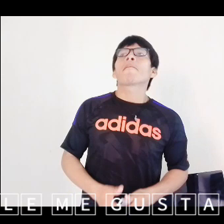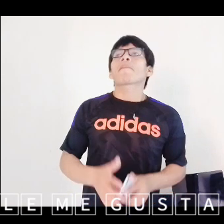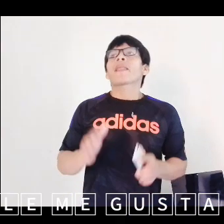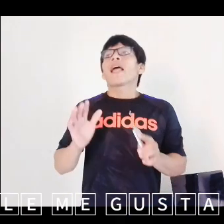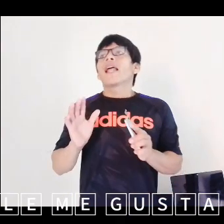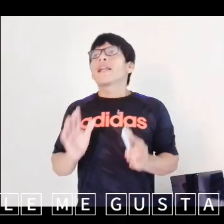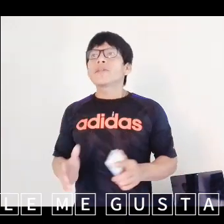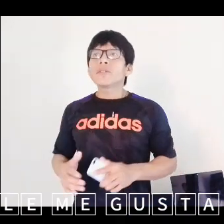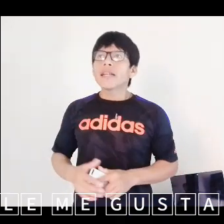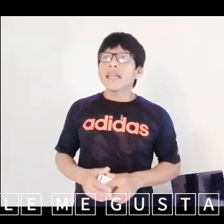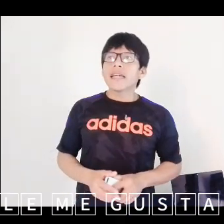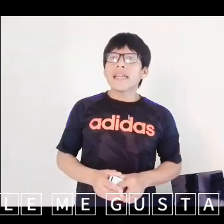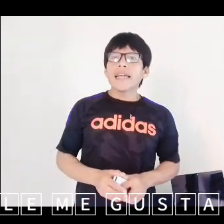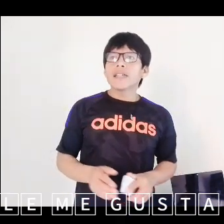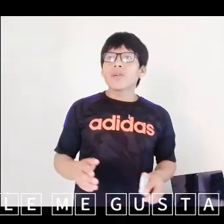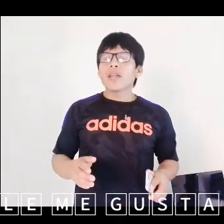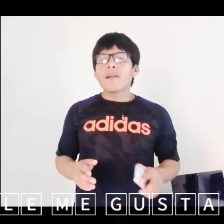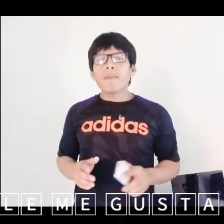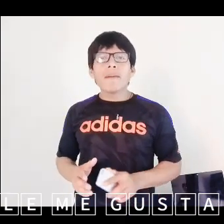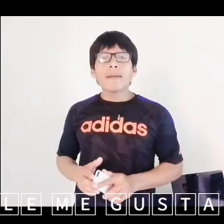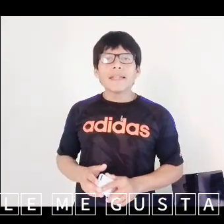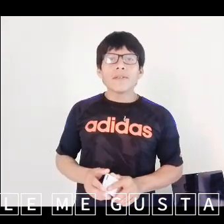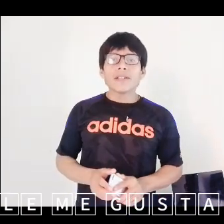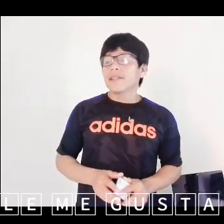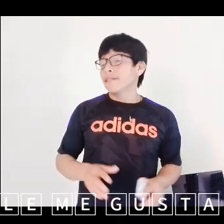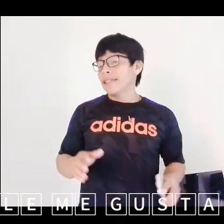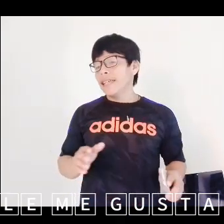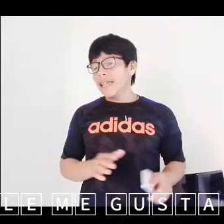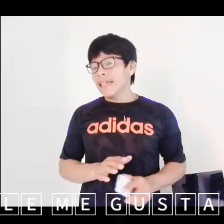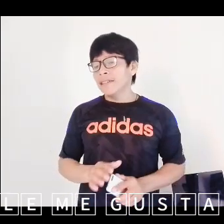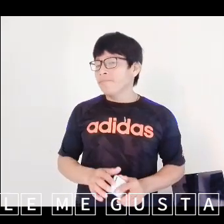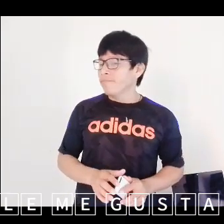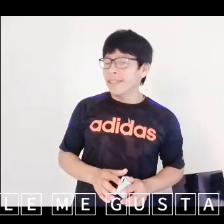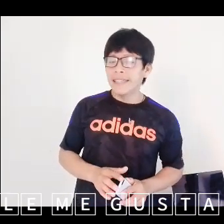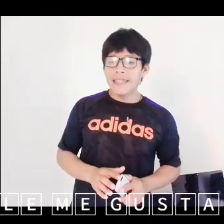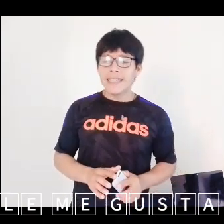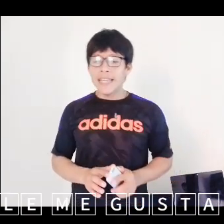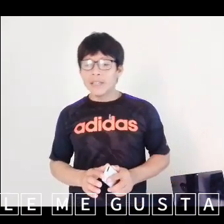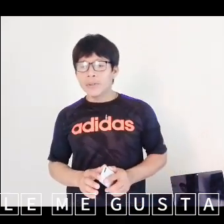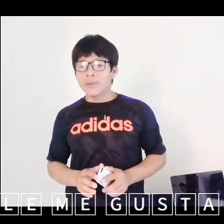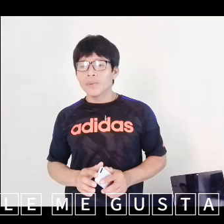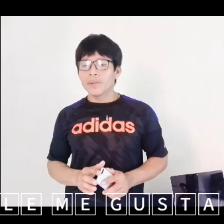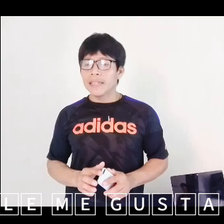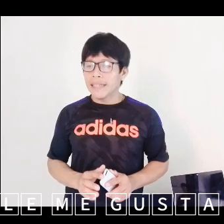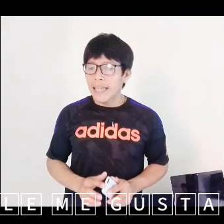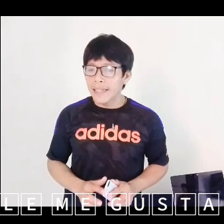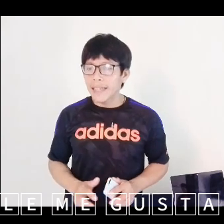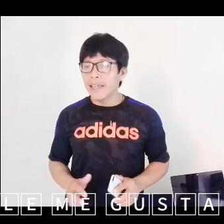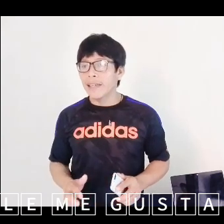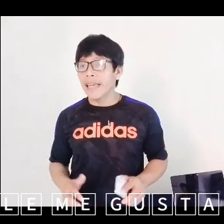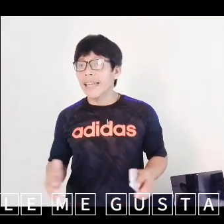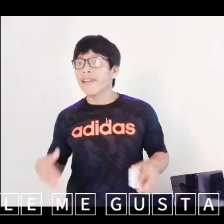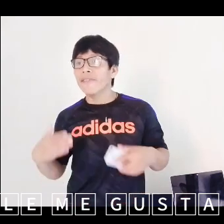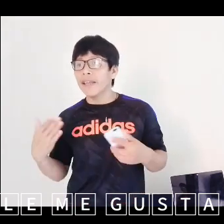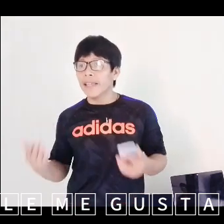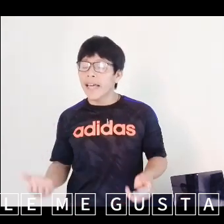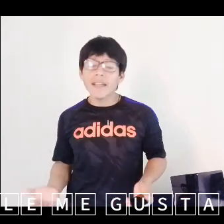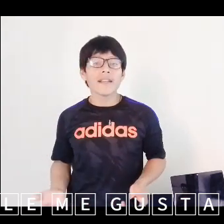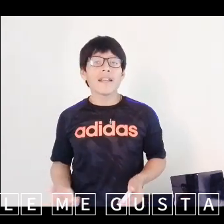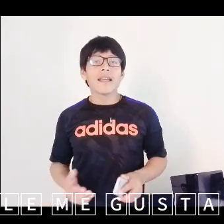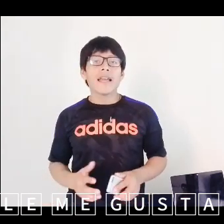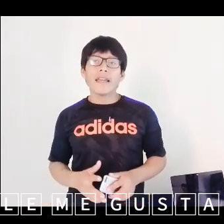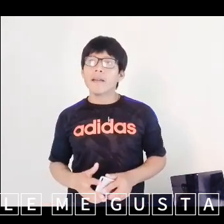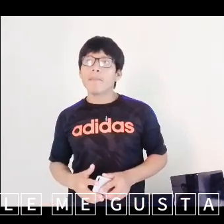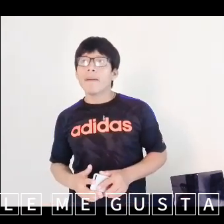Bueno, resulta que esto del Plan B, señores, siguen en su necedad de querer